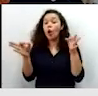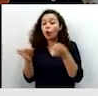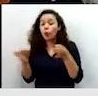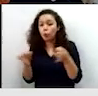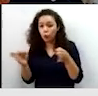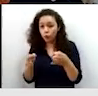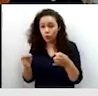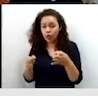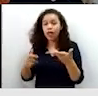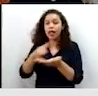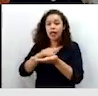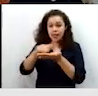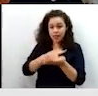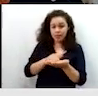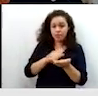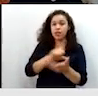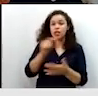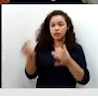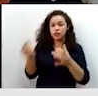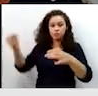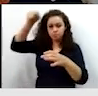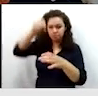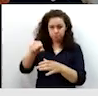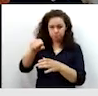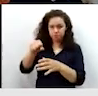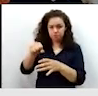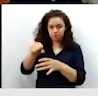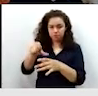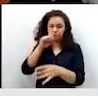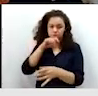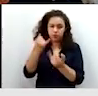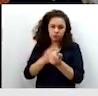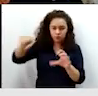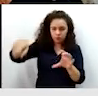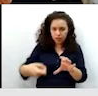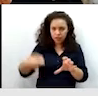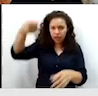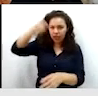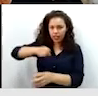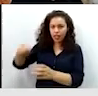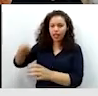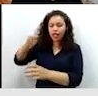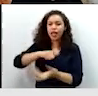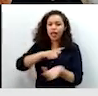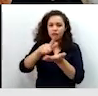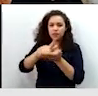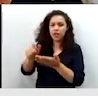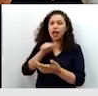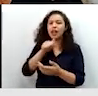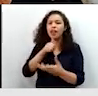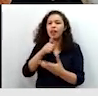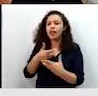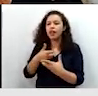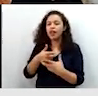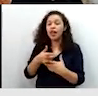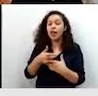recipientes limpios y tapados. Servir con utensilios limpios, los cucharones. Hay que evitar la práctica del vasito. ¿Por qué? Porque si